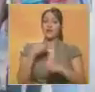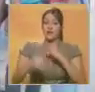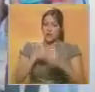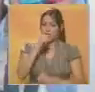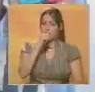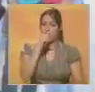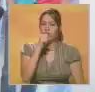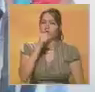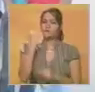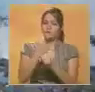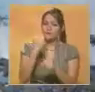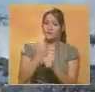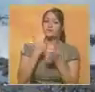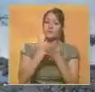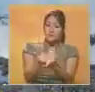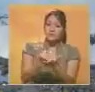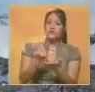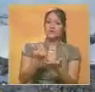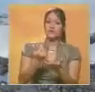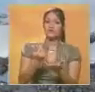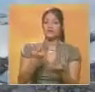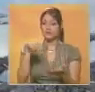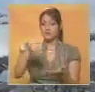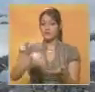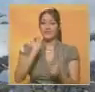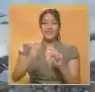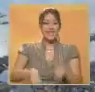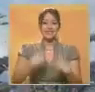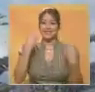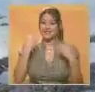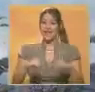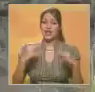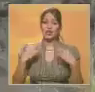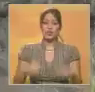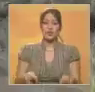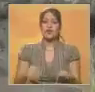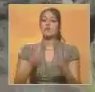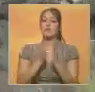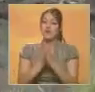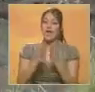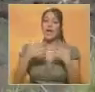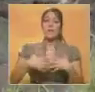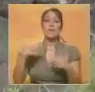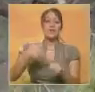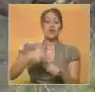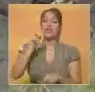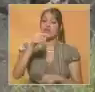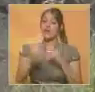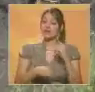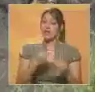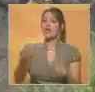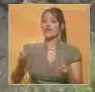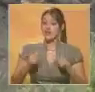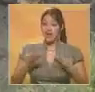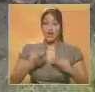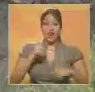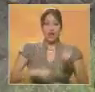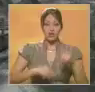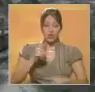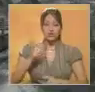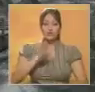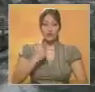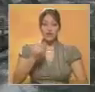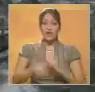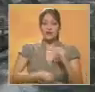el trabajo de ayuda y colaboración al con este desastre natural piden a la empresa petrolera que realice la dotación necesaria de equipos